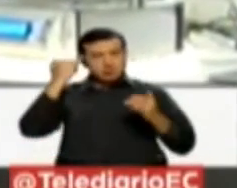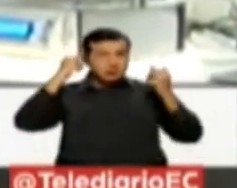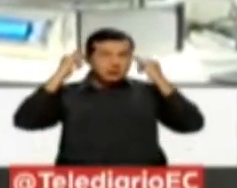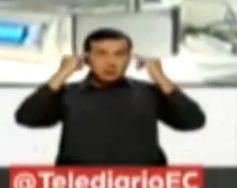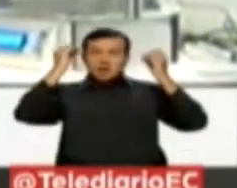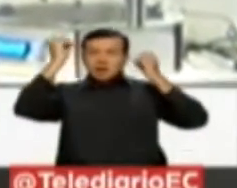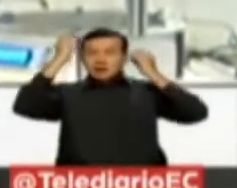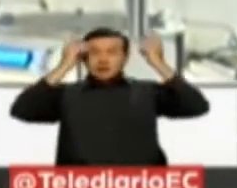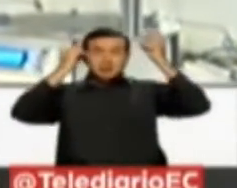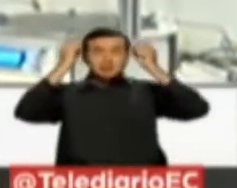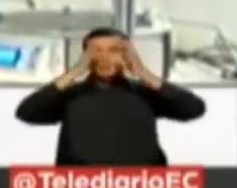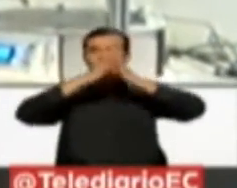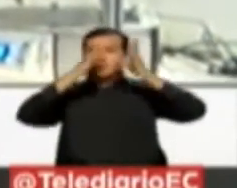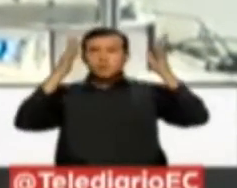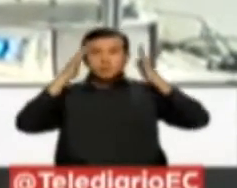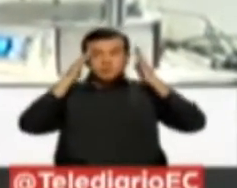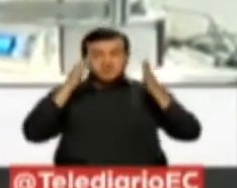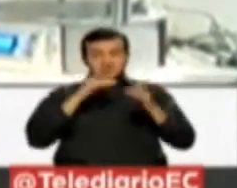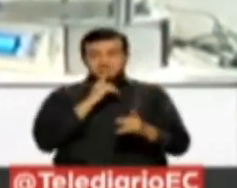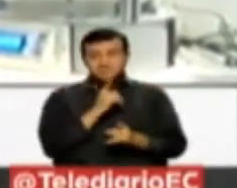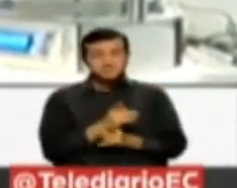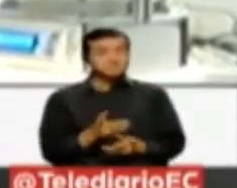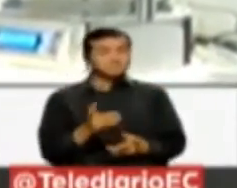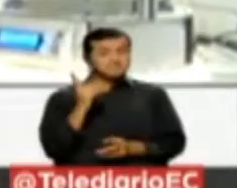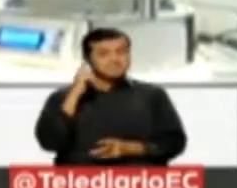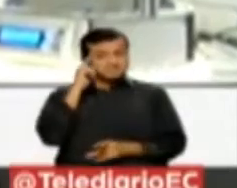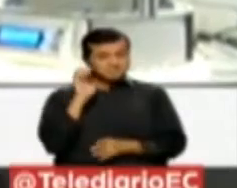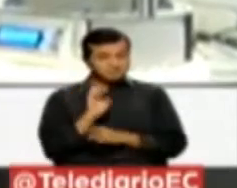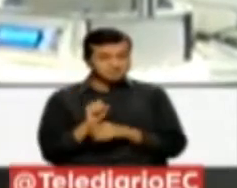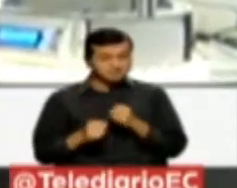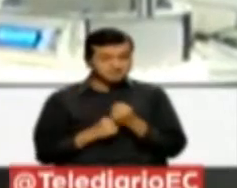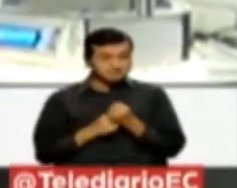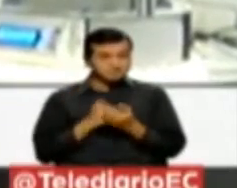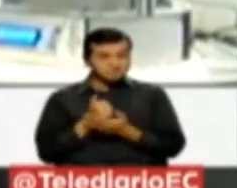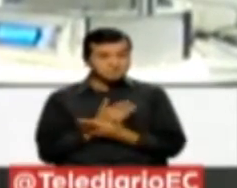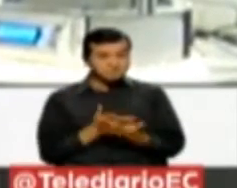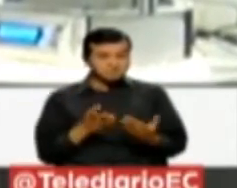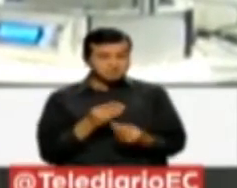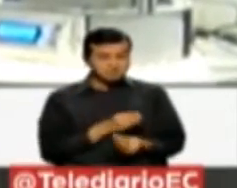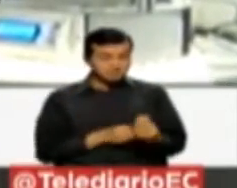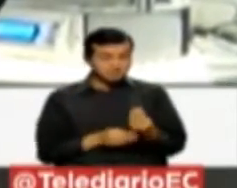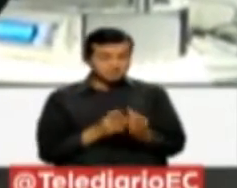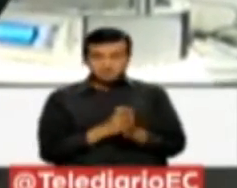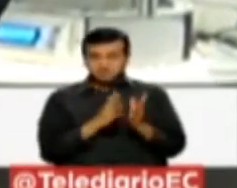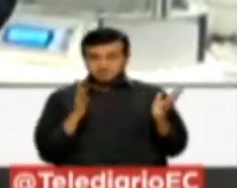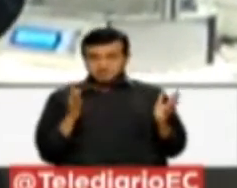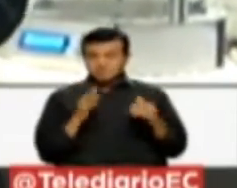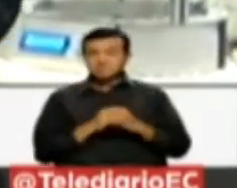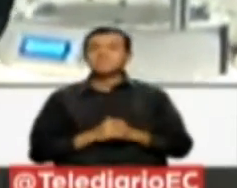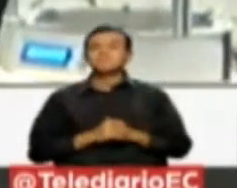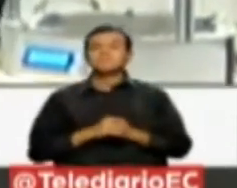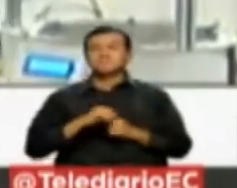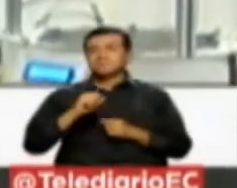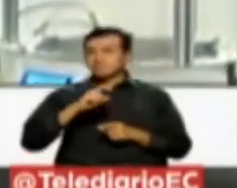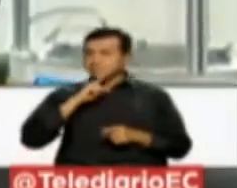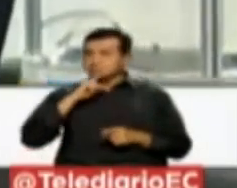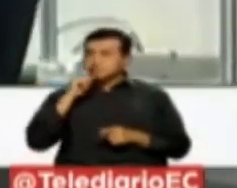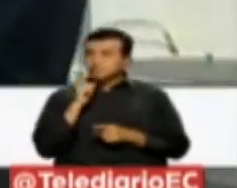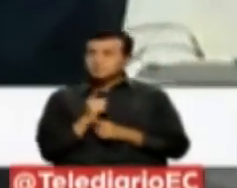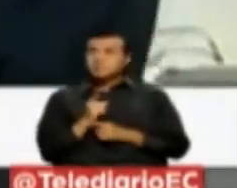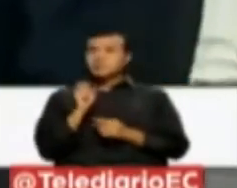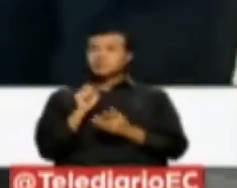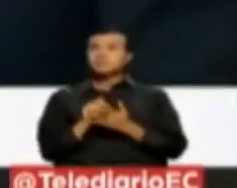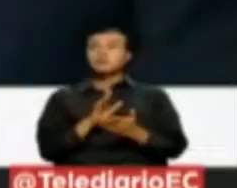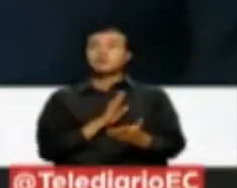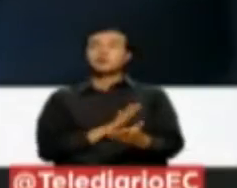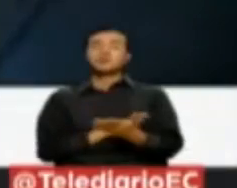a la creatividad y a las ideas. Y también, por cierto, que el Estado les apoye con las inversiones necesarias. Exacto. De hecho, dentro de este